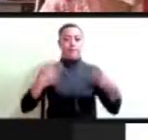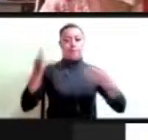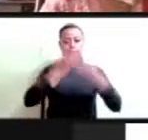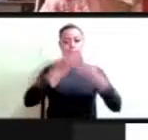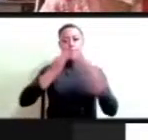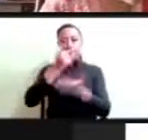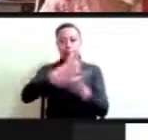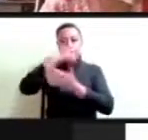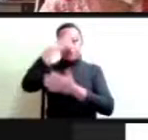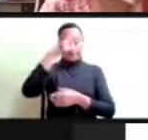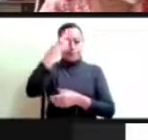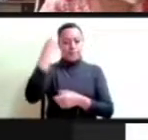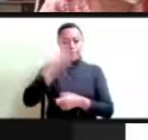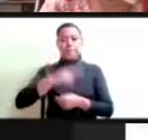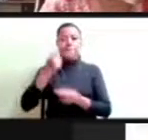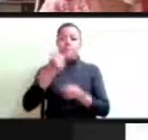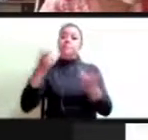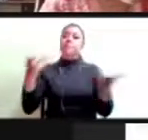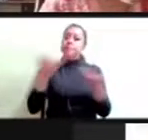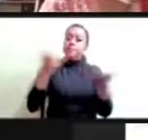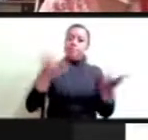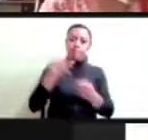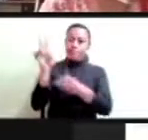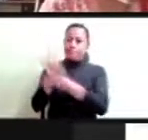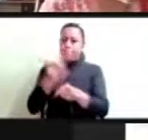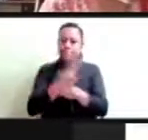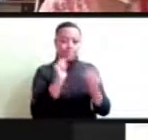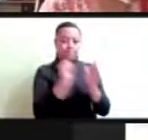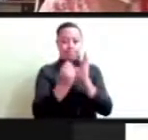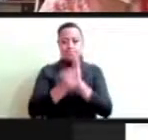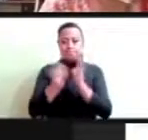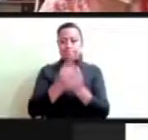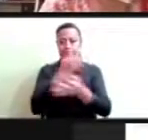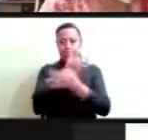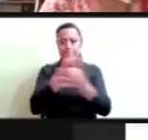que realice una inspección técnica y emita